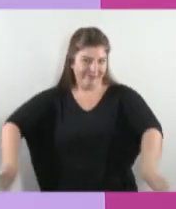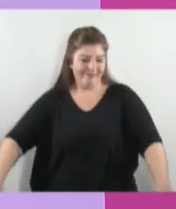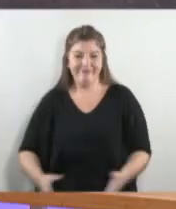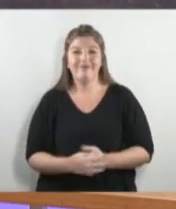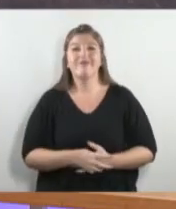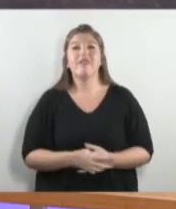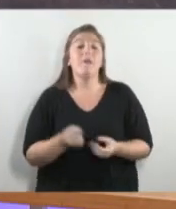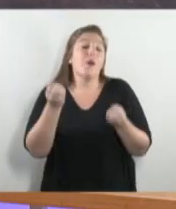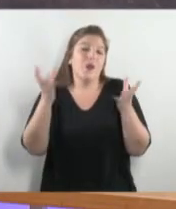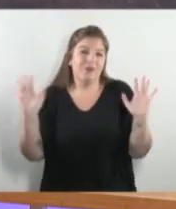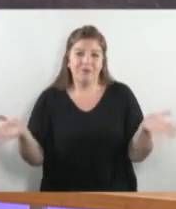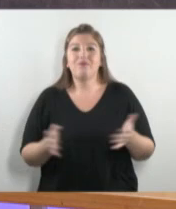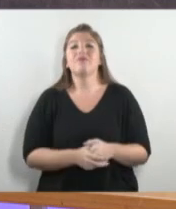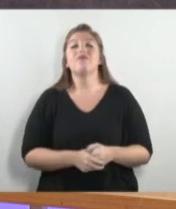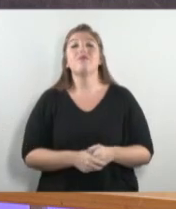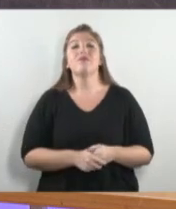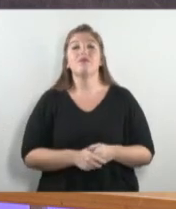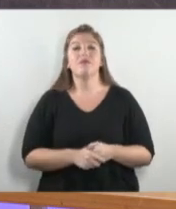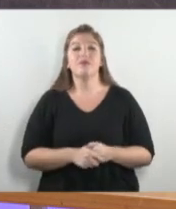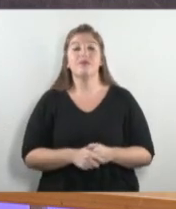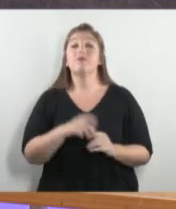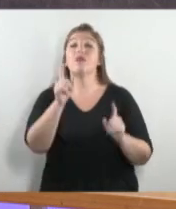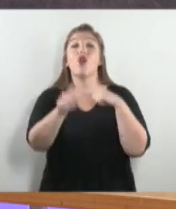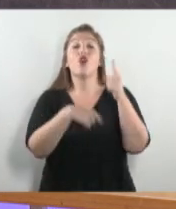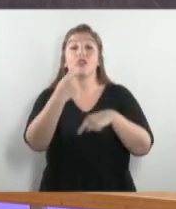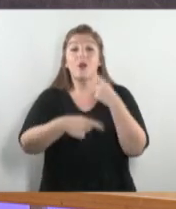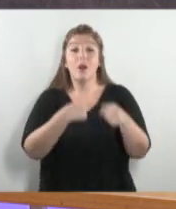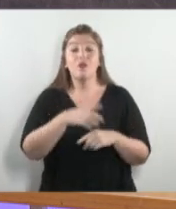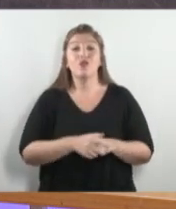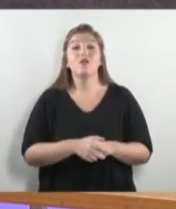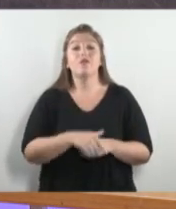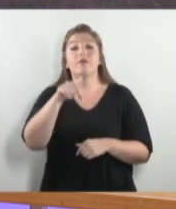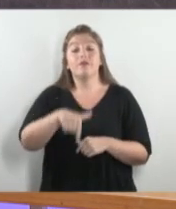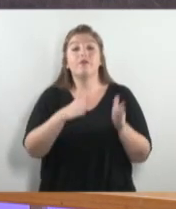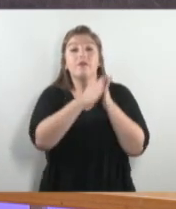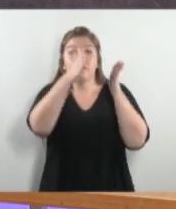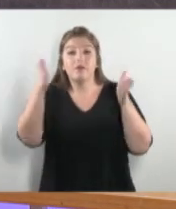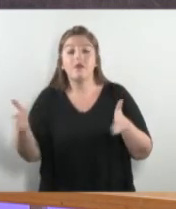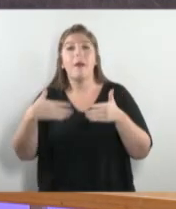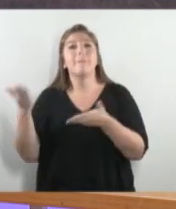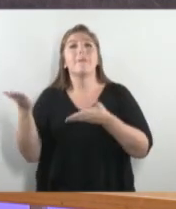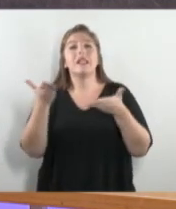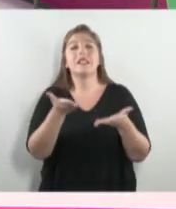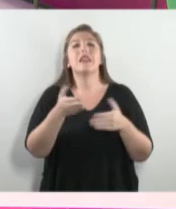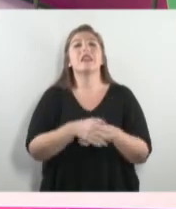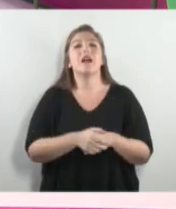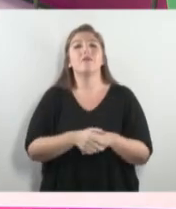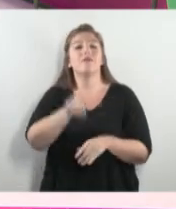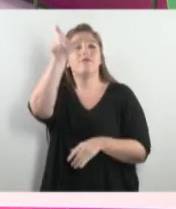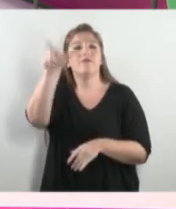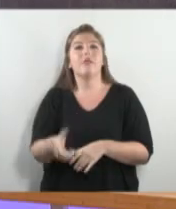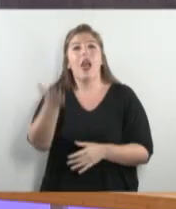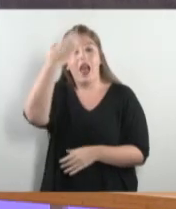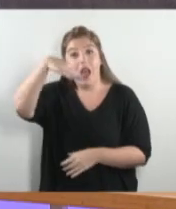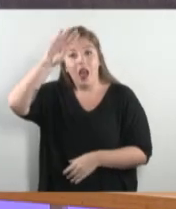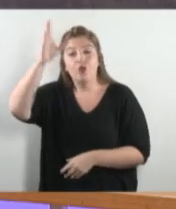Sí, llega de todo. Pero bueno, vamos a seguir entonces en este bloque a presentar, decíamos, la figura del gaucho, ¿no? Pero